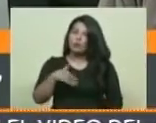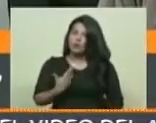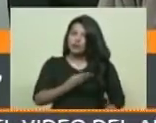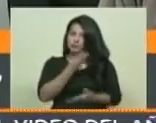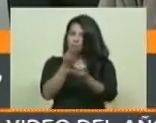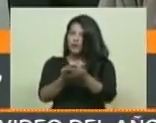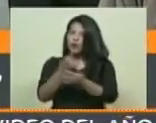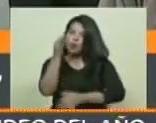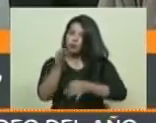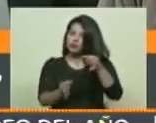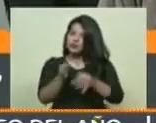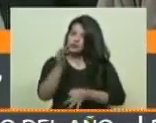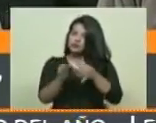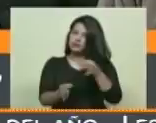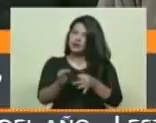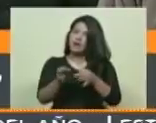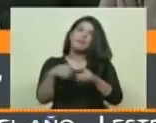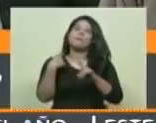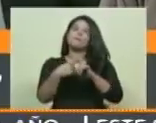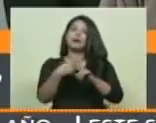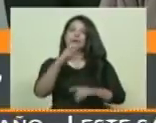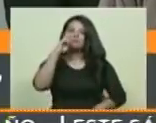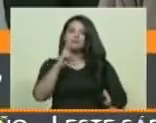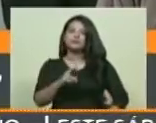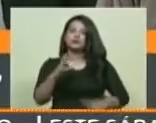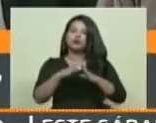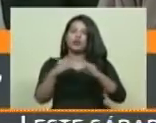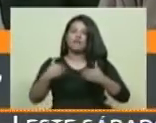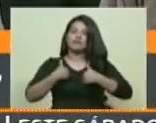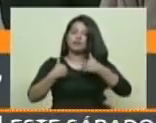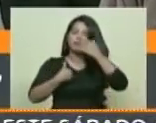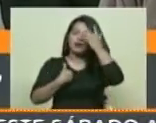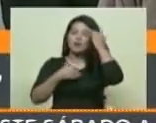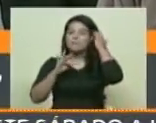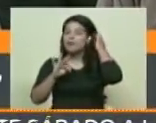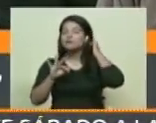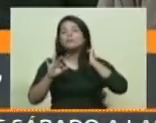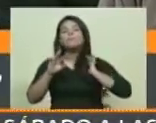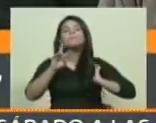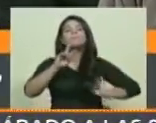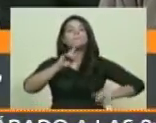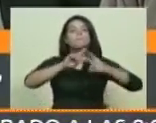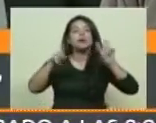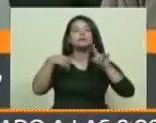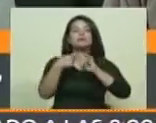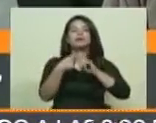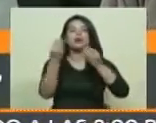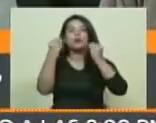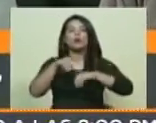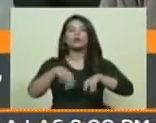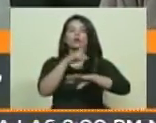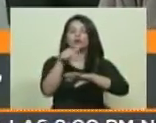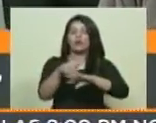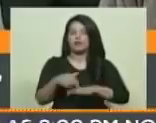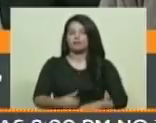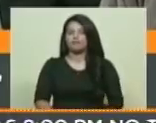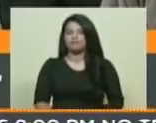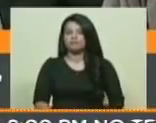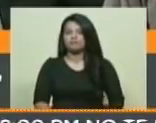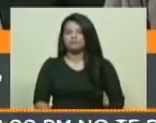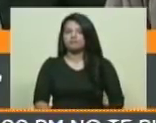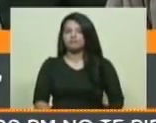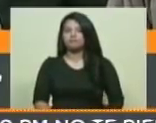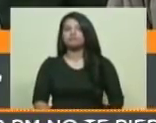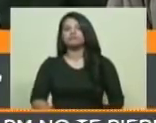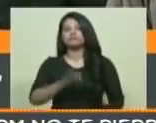contribuir con la justicia, el reconocimiento de las víctimas, la paz y la reconciliación nacional.